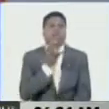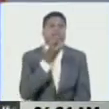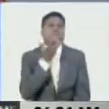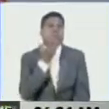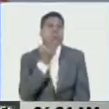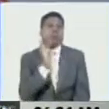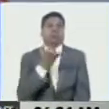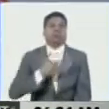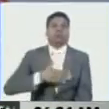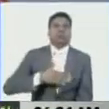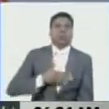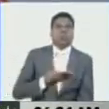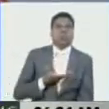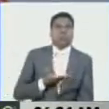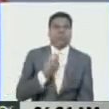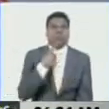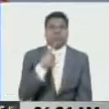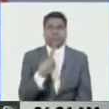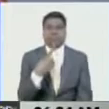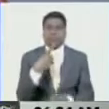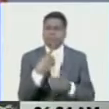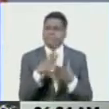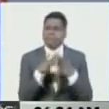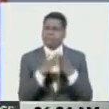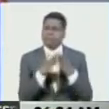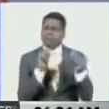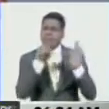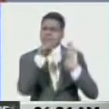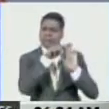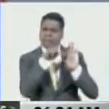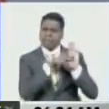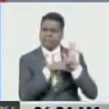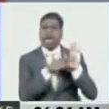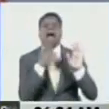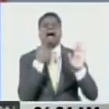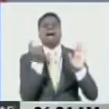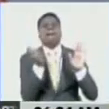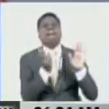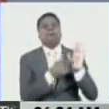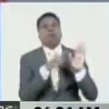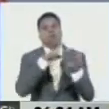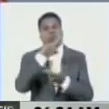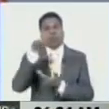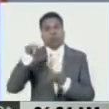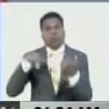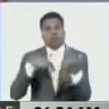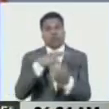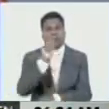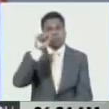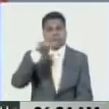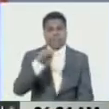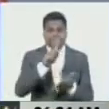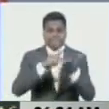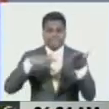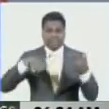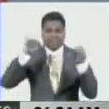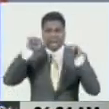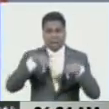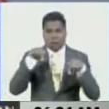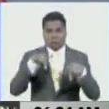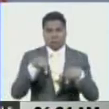definir el contenido de nuestra revolución en su fase actual, tendríamos